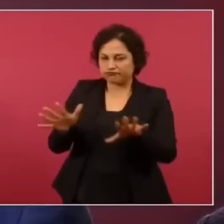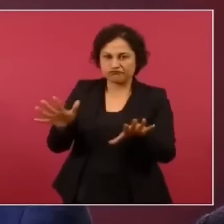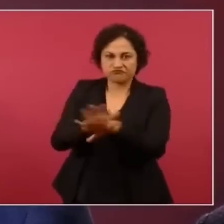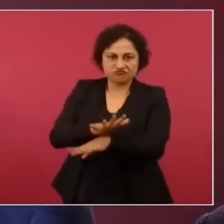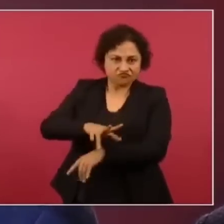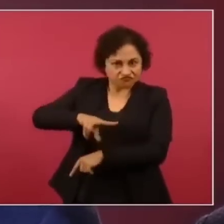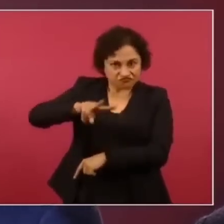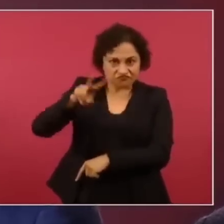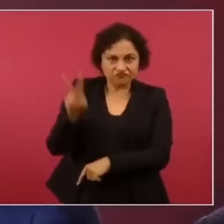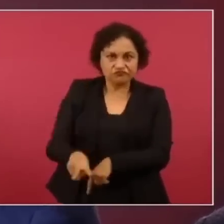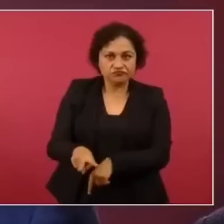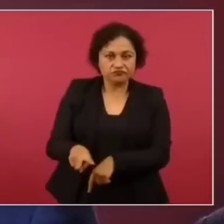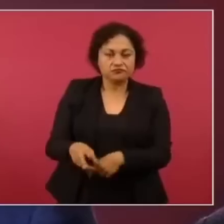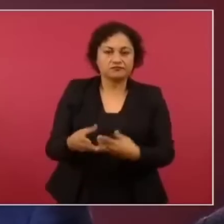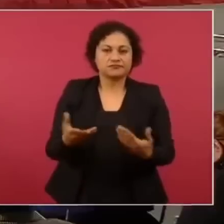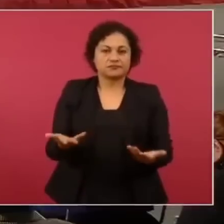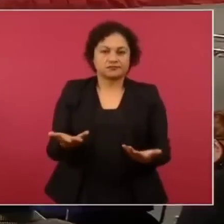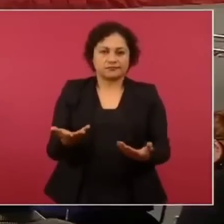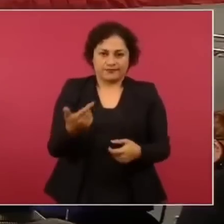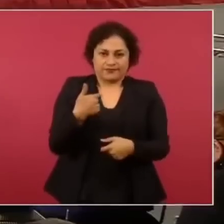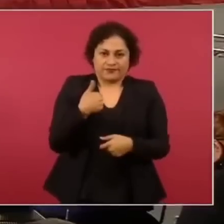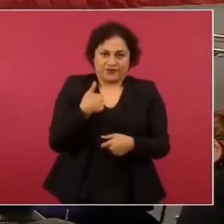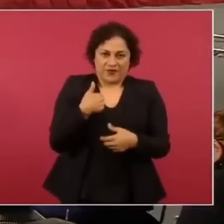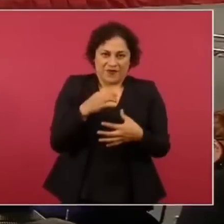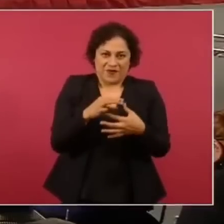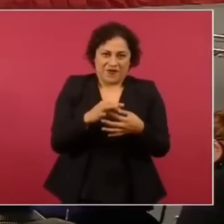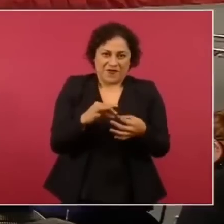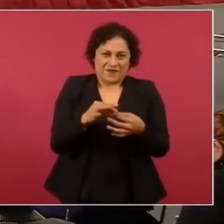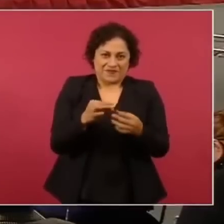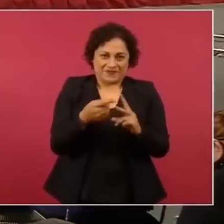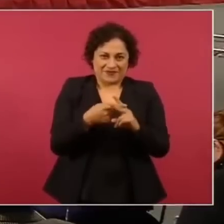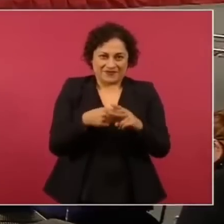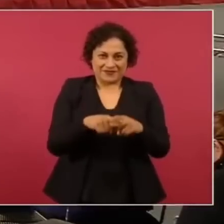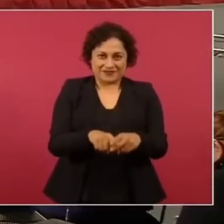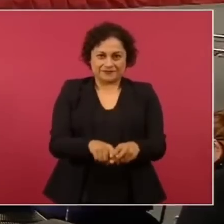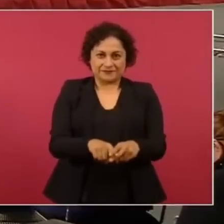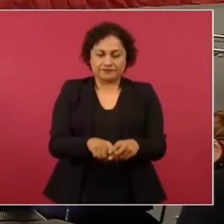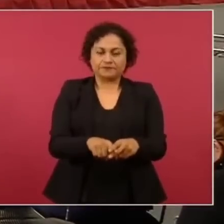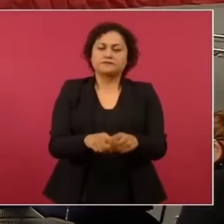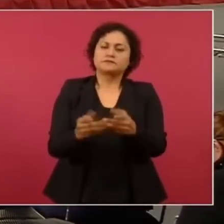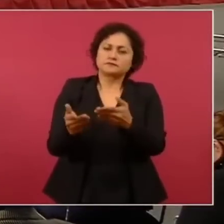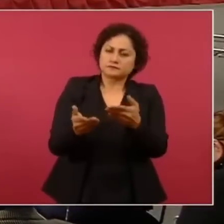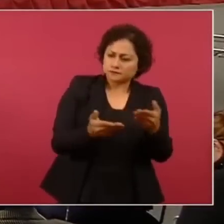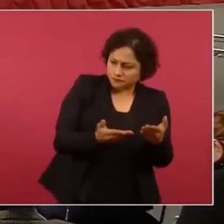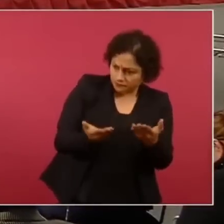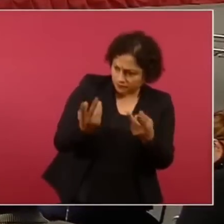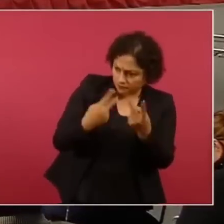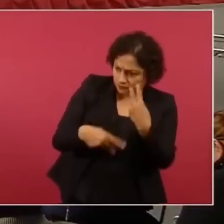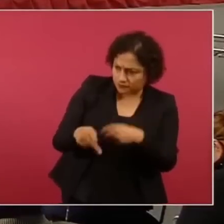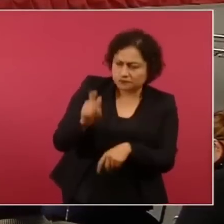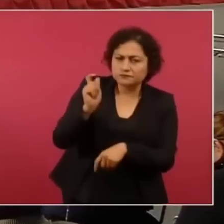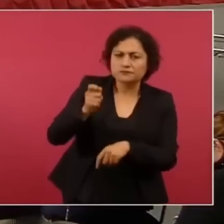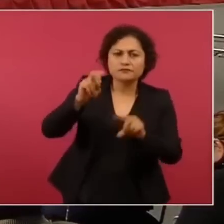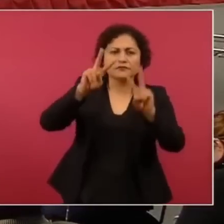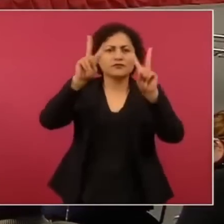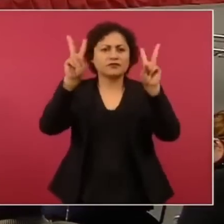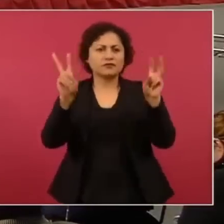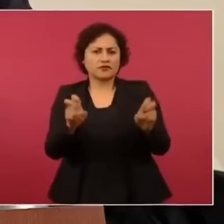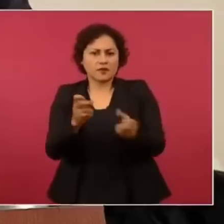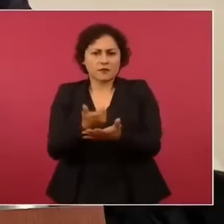Con esta introducción, ¿por qué no platicas lo de los sueldos? Porque es